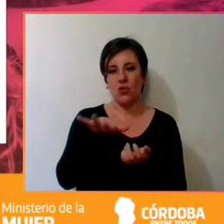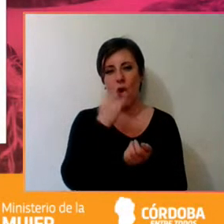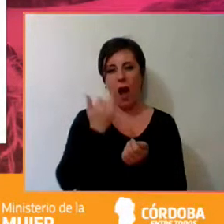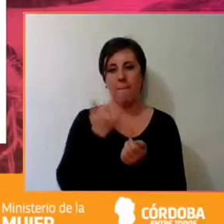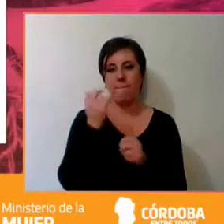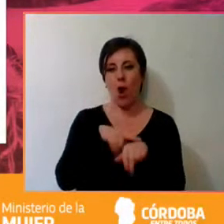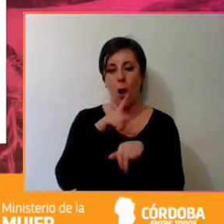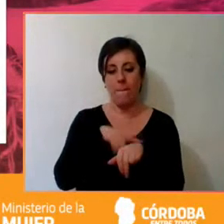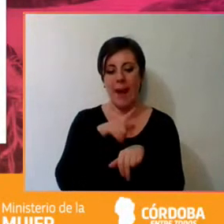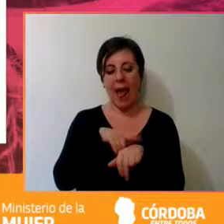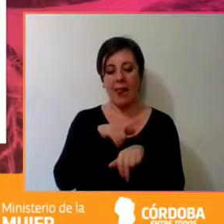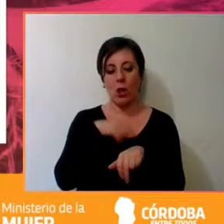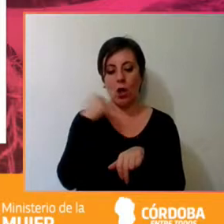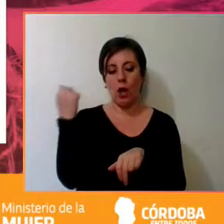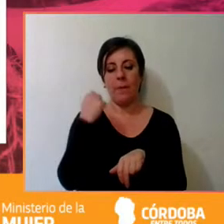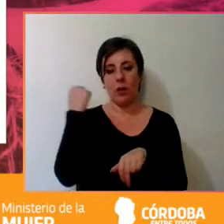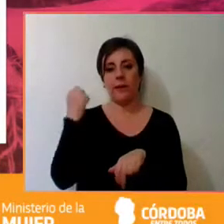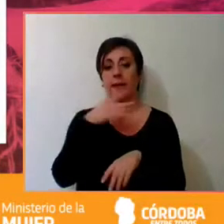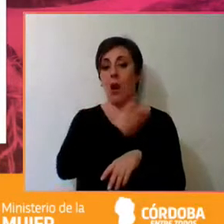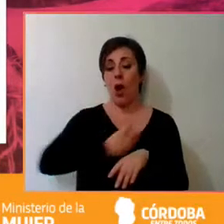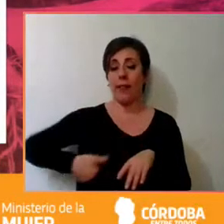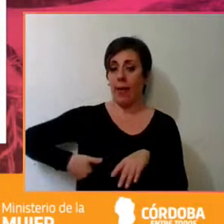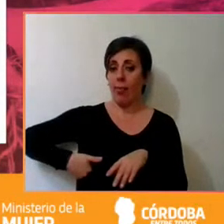momentos que son muy relevantes donde los estados